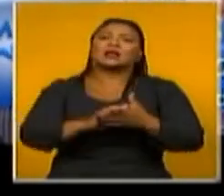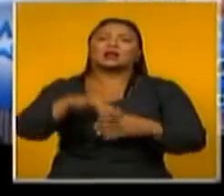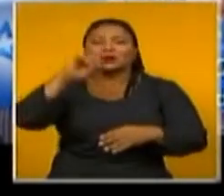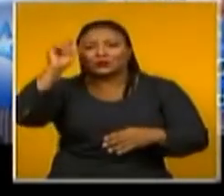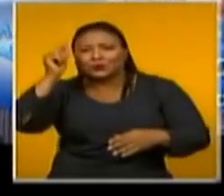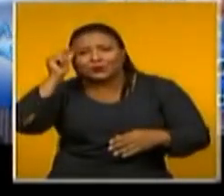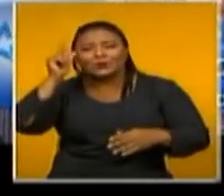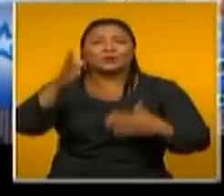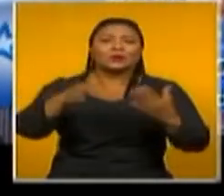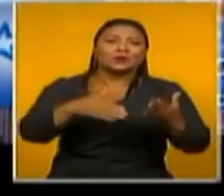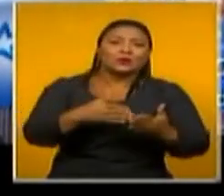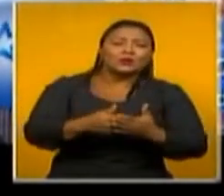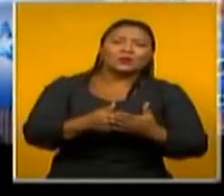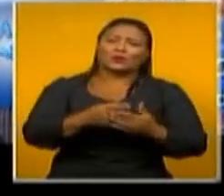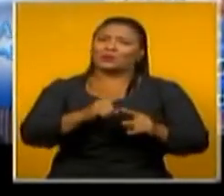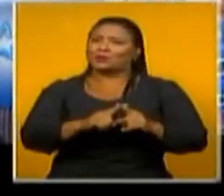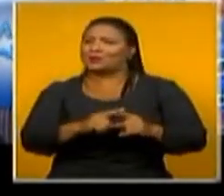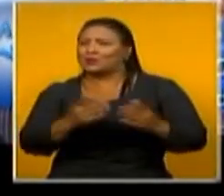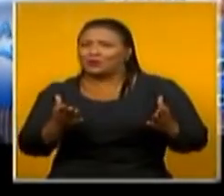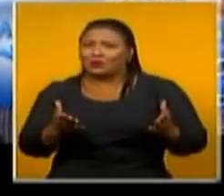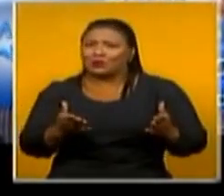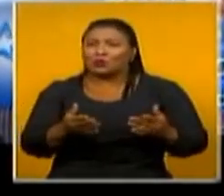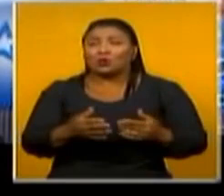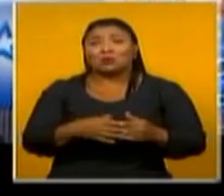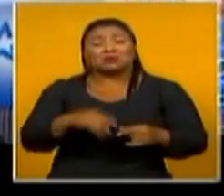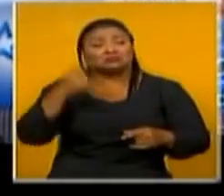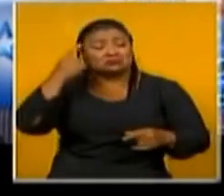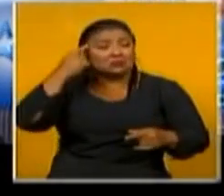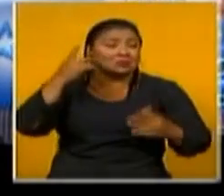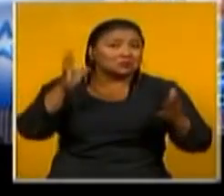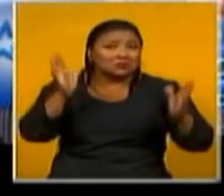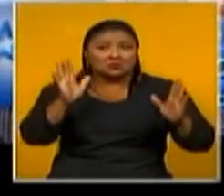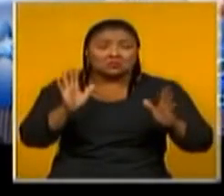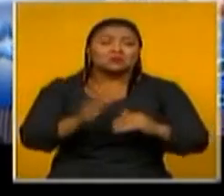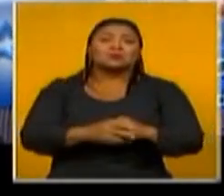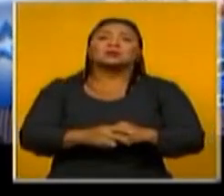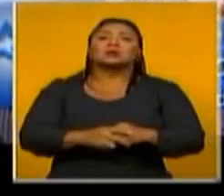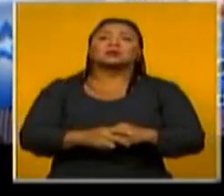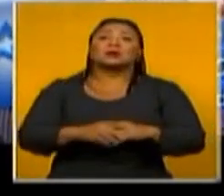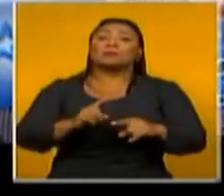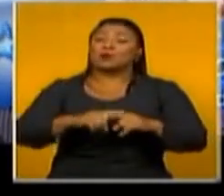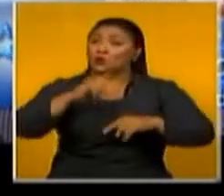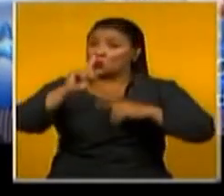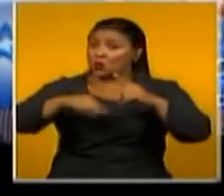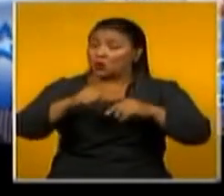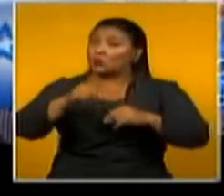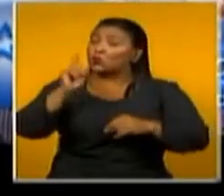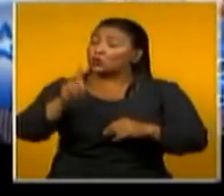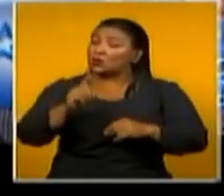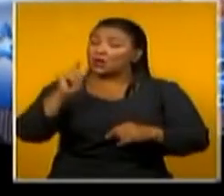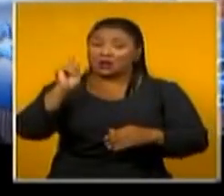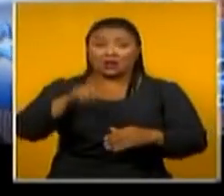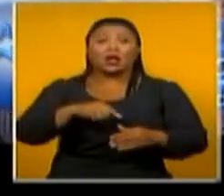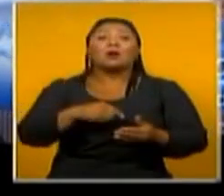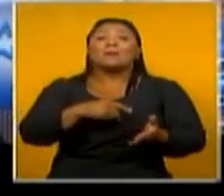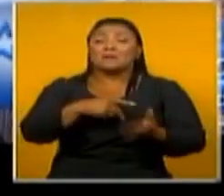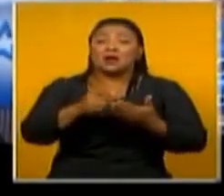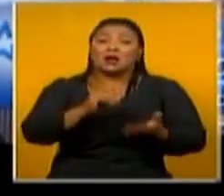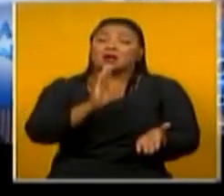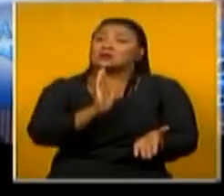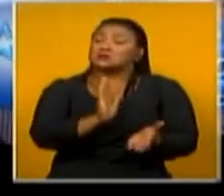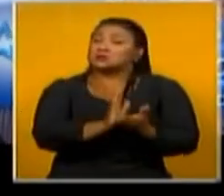se tiene que netear y no es deuda. Bueno, es un criterio muy sui generis, porque cuando usted le debe al Seguro Social, usted le